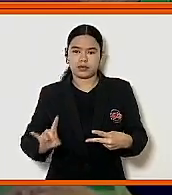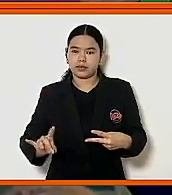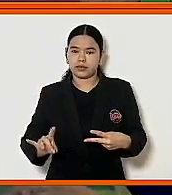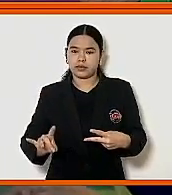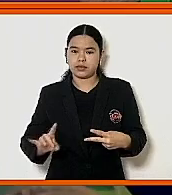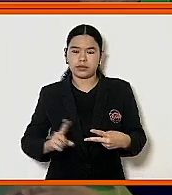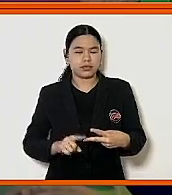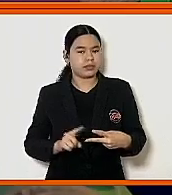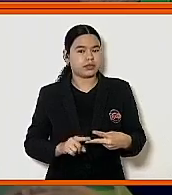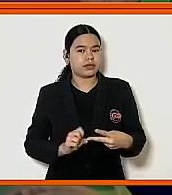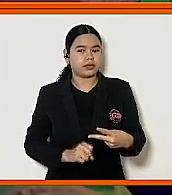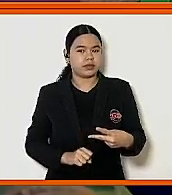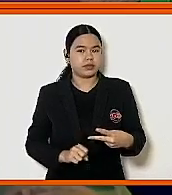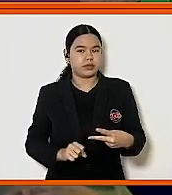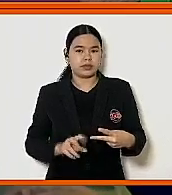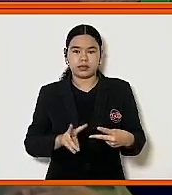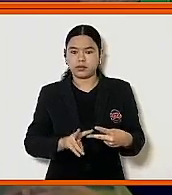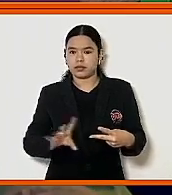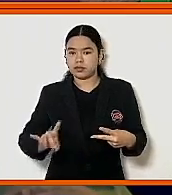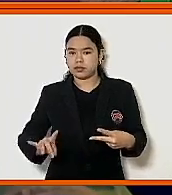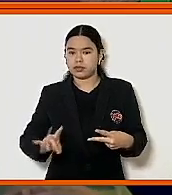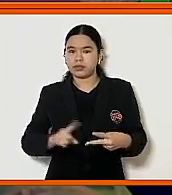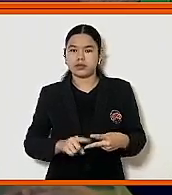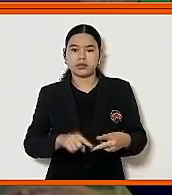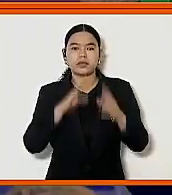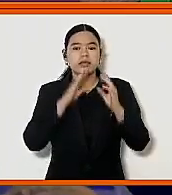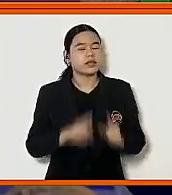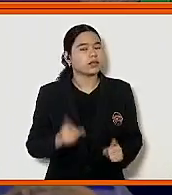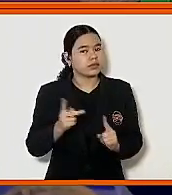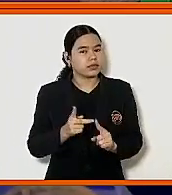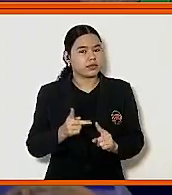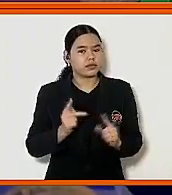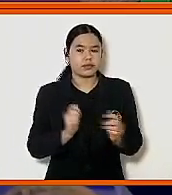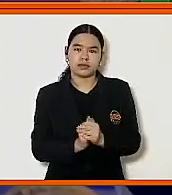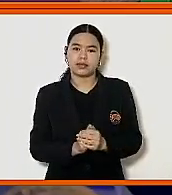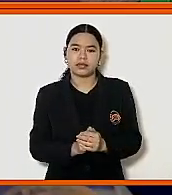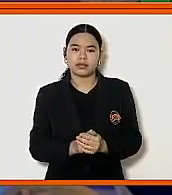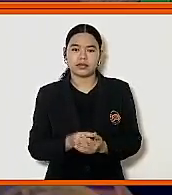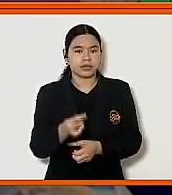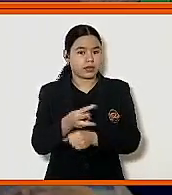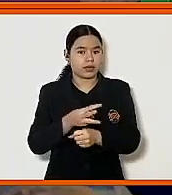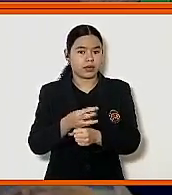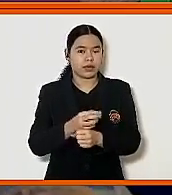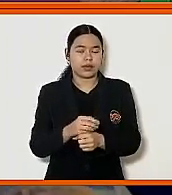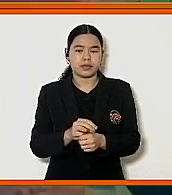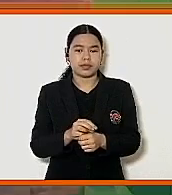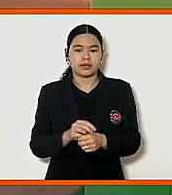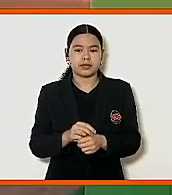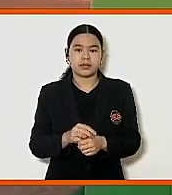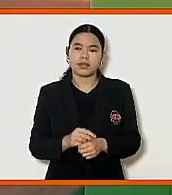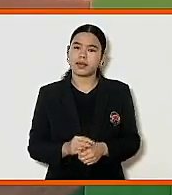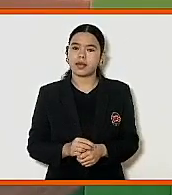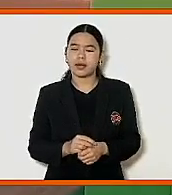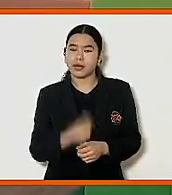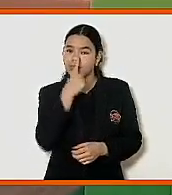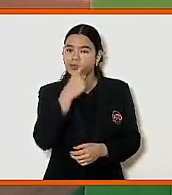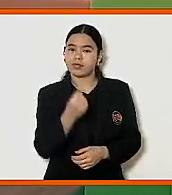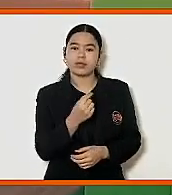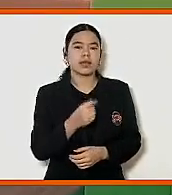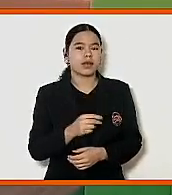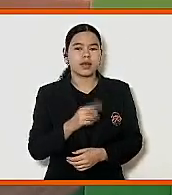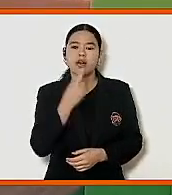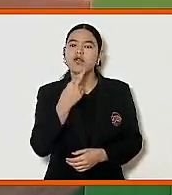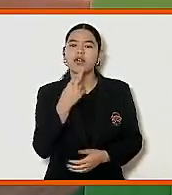8. Segundo número ganador para premiados es el 28 con su catrachada guara. Con gusto te repito, posición